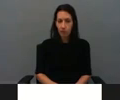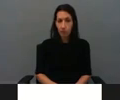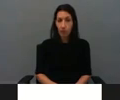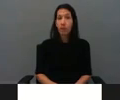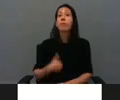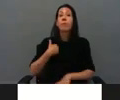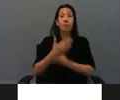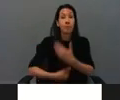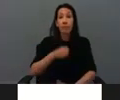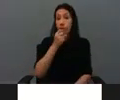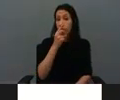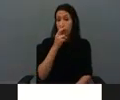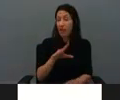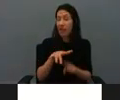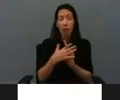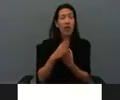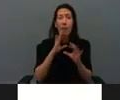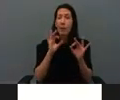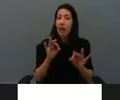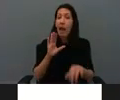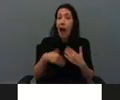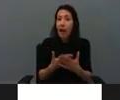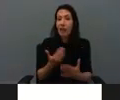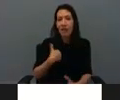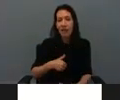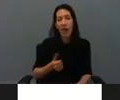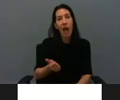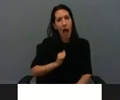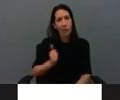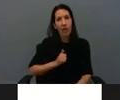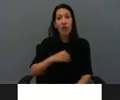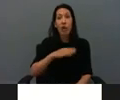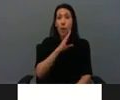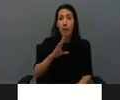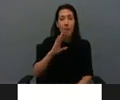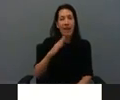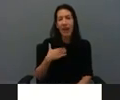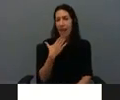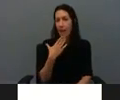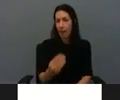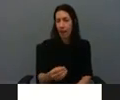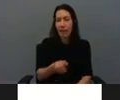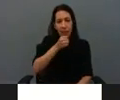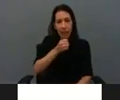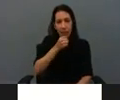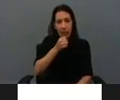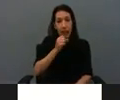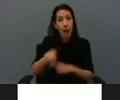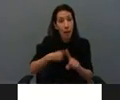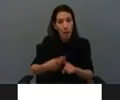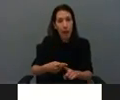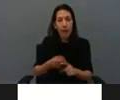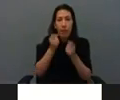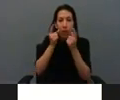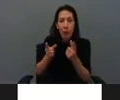Así seguí varios años hasta que, aprovechando la edad avanzada de mi madre, junto a comprobar que iba perdiendo